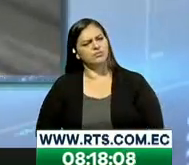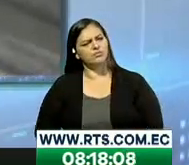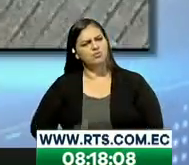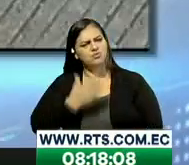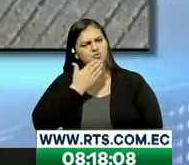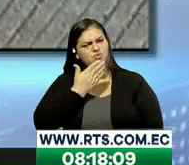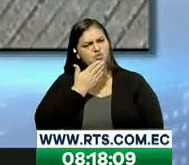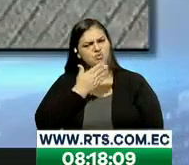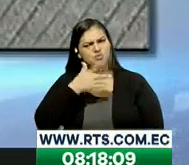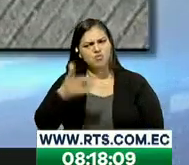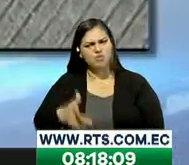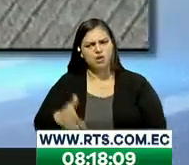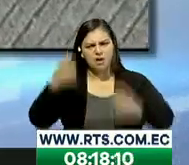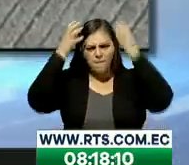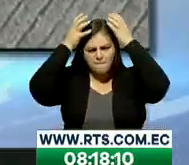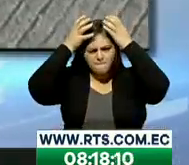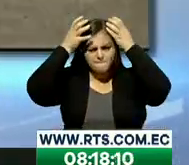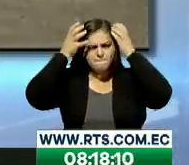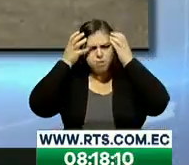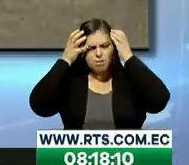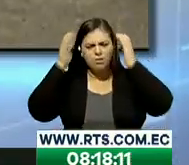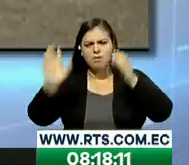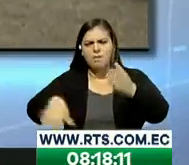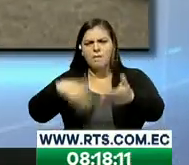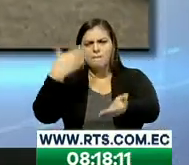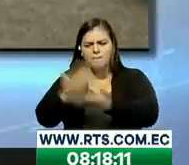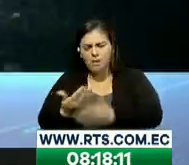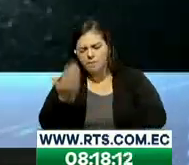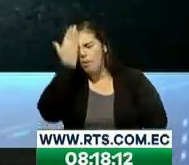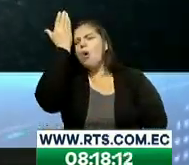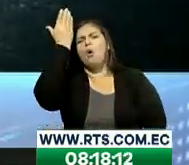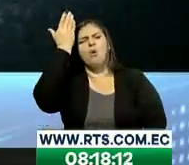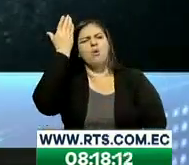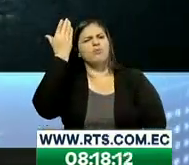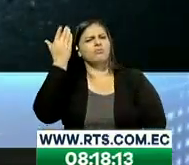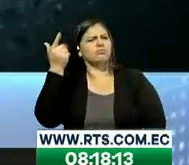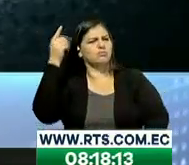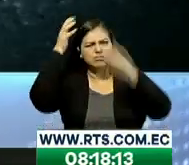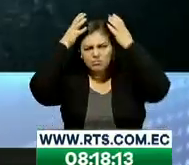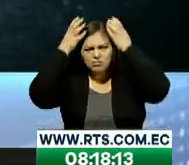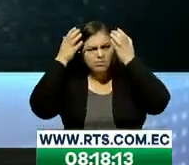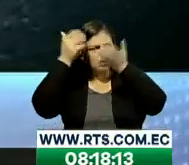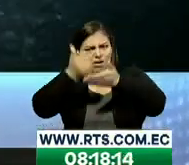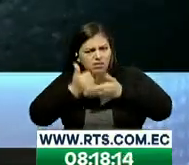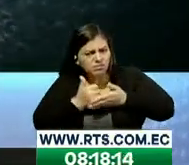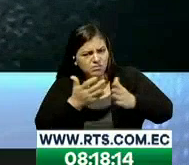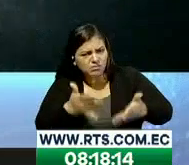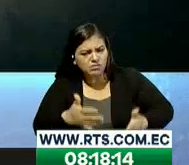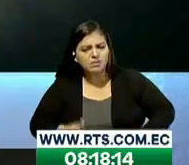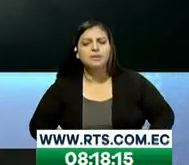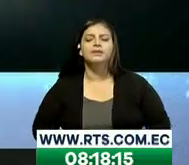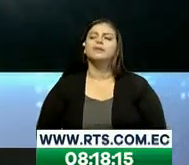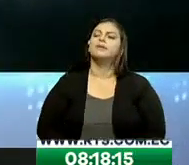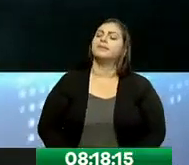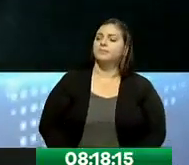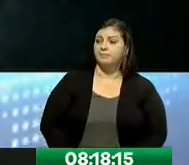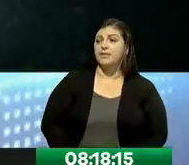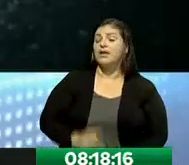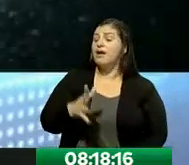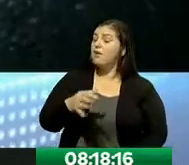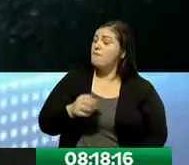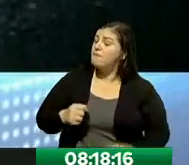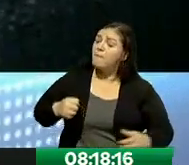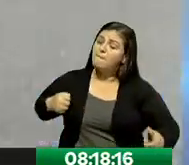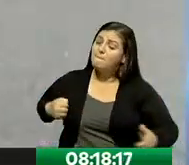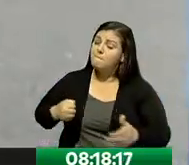y la señorita salió un poquito más afectada. Estaban conscientes, sí, pero grave, con